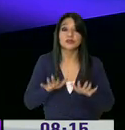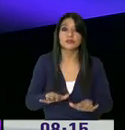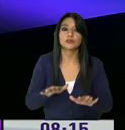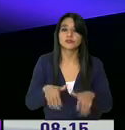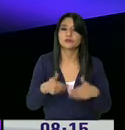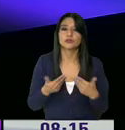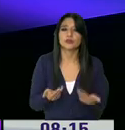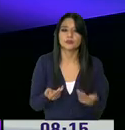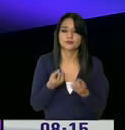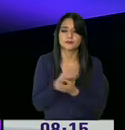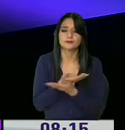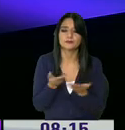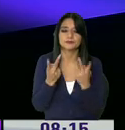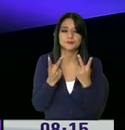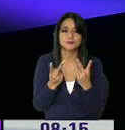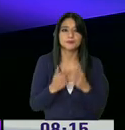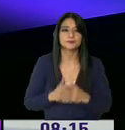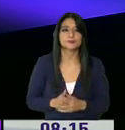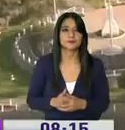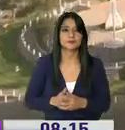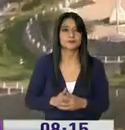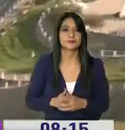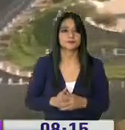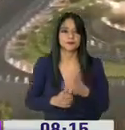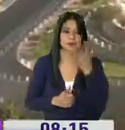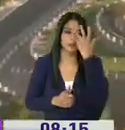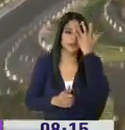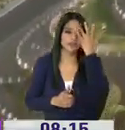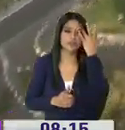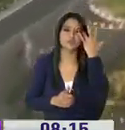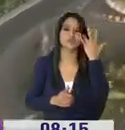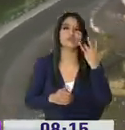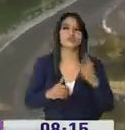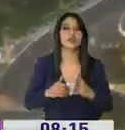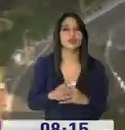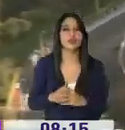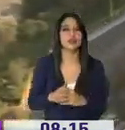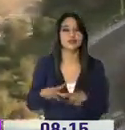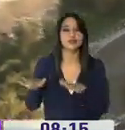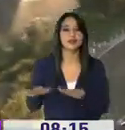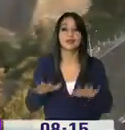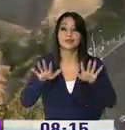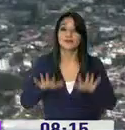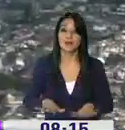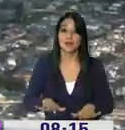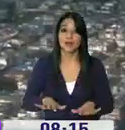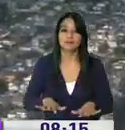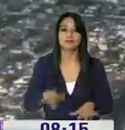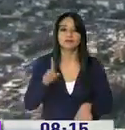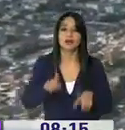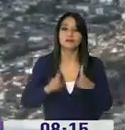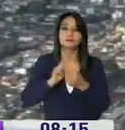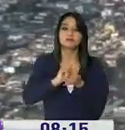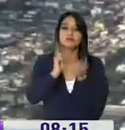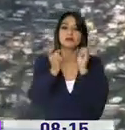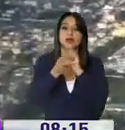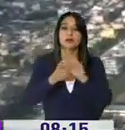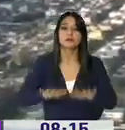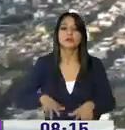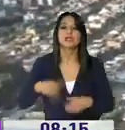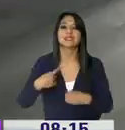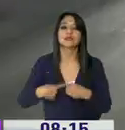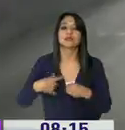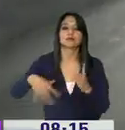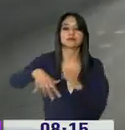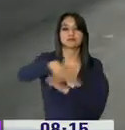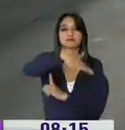producido esto. Veamos. La paralización de actividades ha generado ciertos cambios en el medio